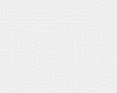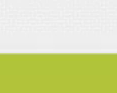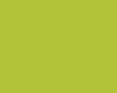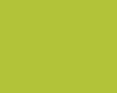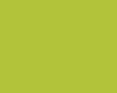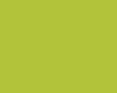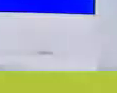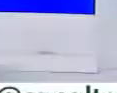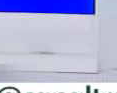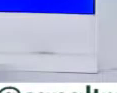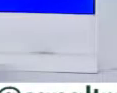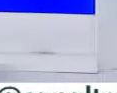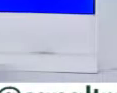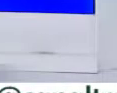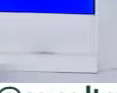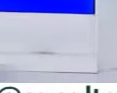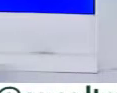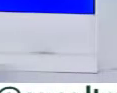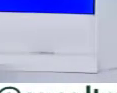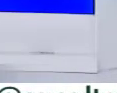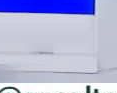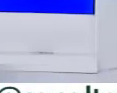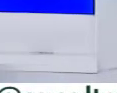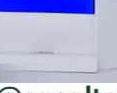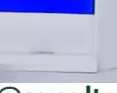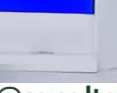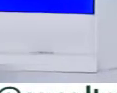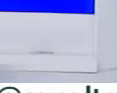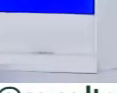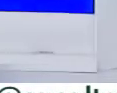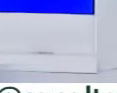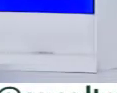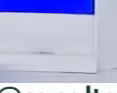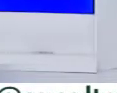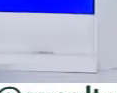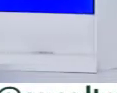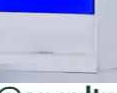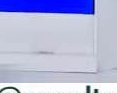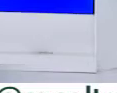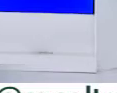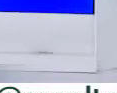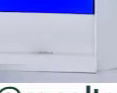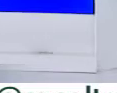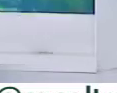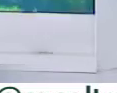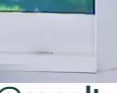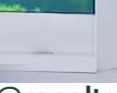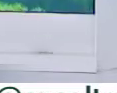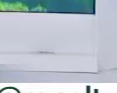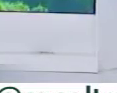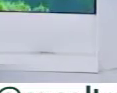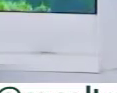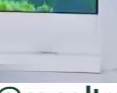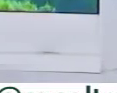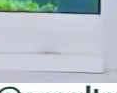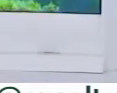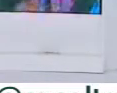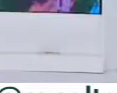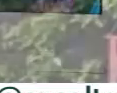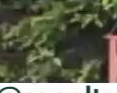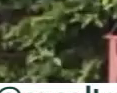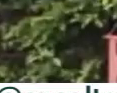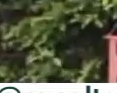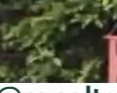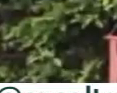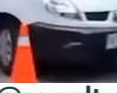canaltro.com. Hola, muy buenas tardes, bienvenidos a Oriente Noticias. Y un nuevo capítulo se escribe desde hoy sobre el futuro de las